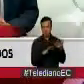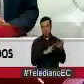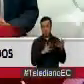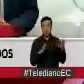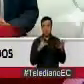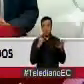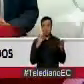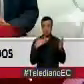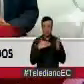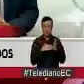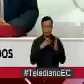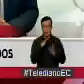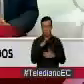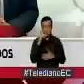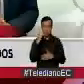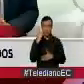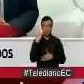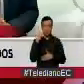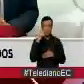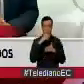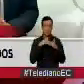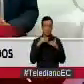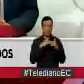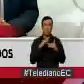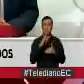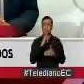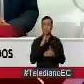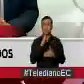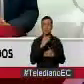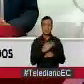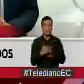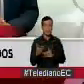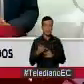de 12.500 millones de dólares para los Estados Unidos.